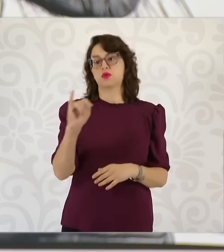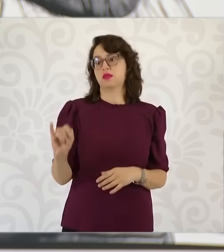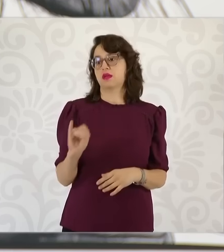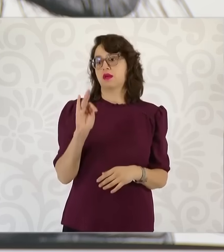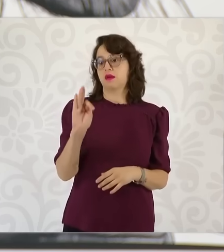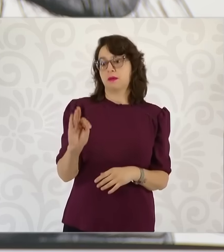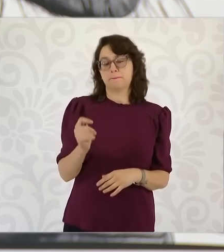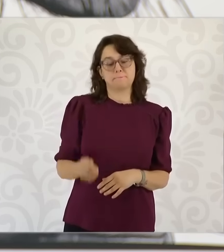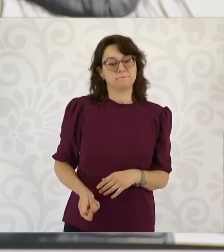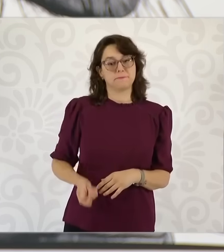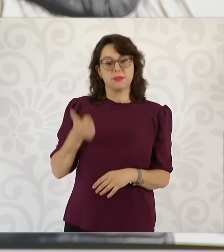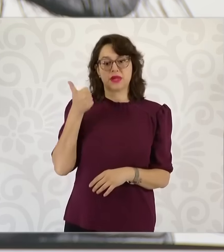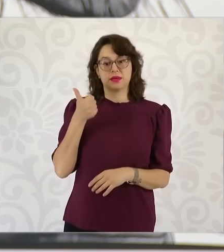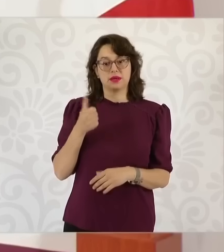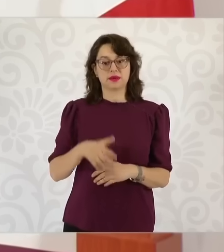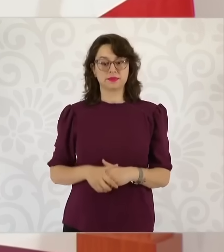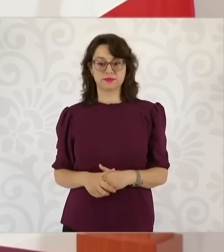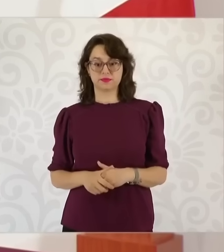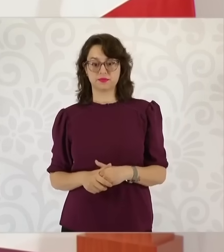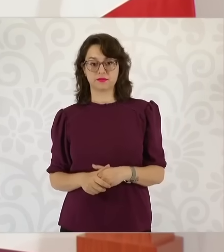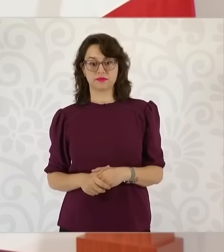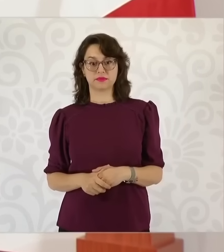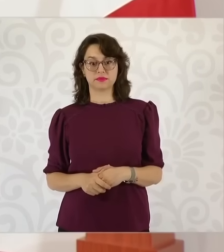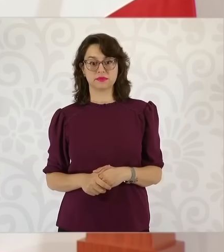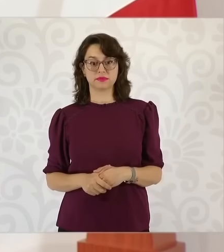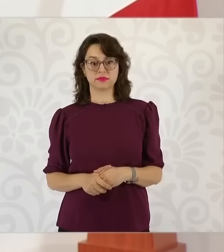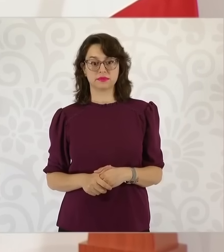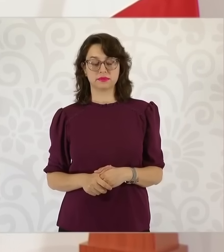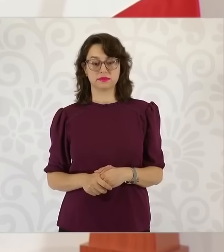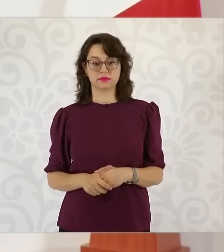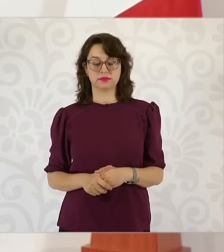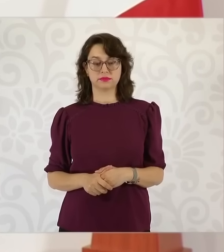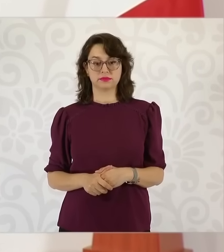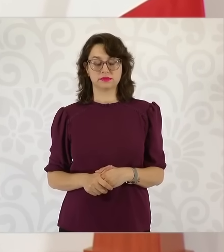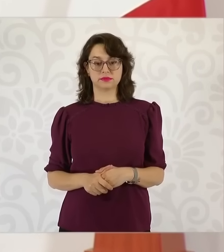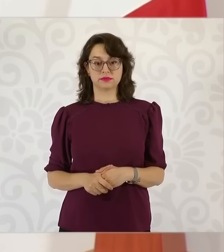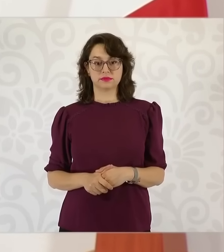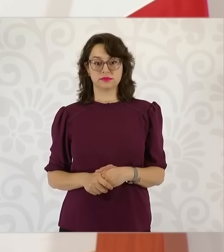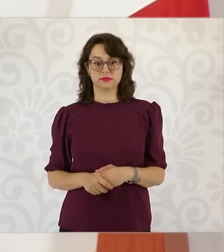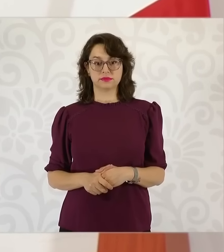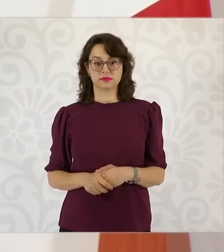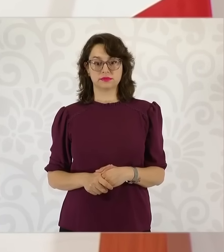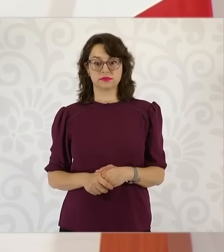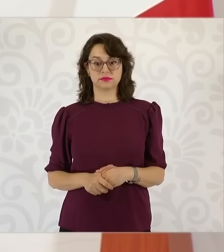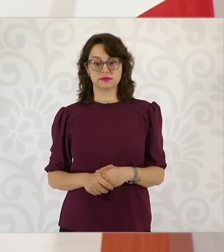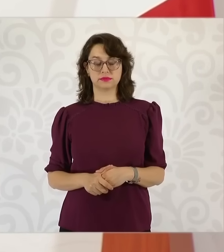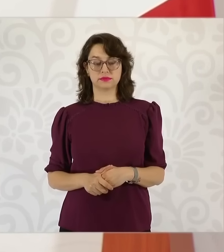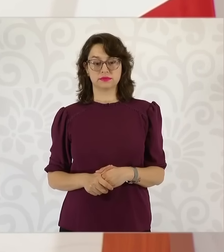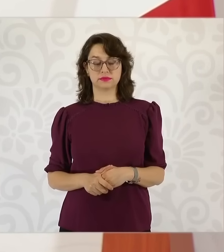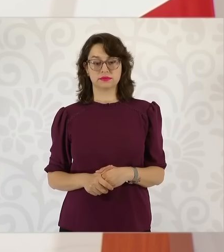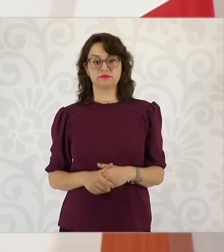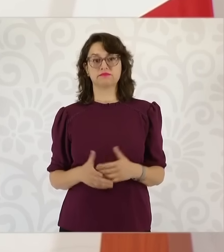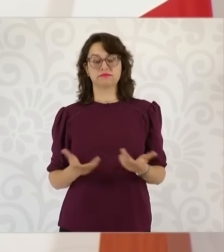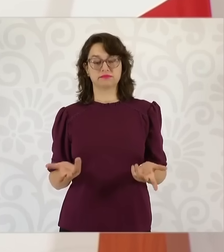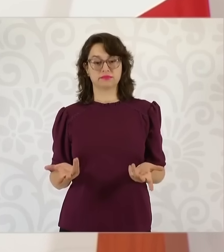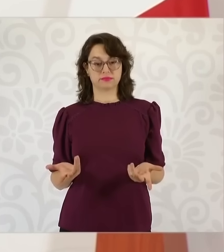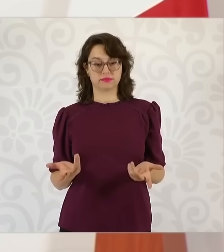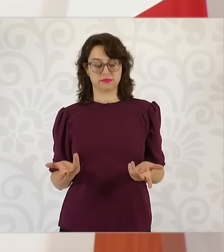en la historia en México. Entonces, por cierto, ahí salió un artículo